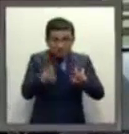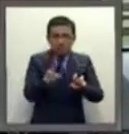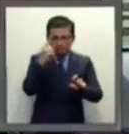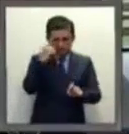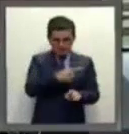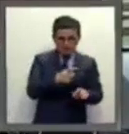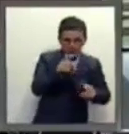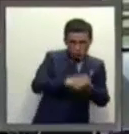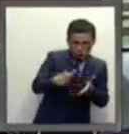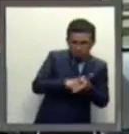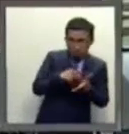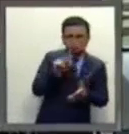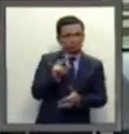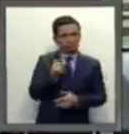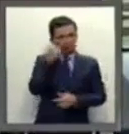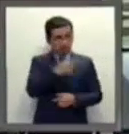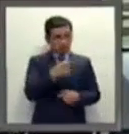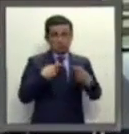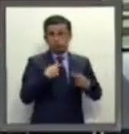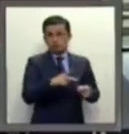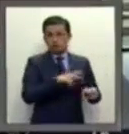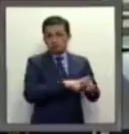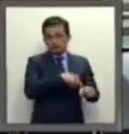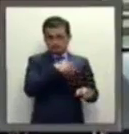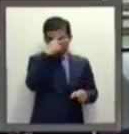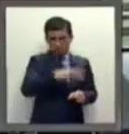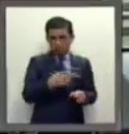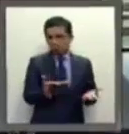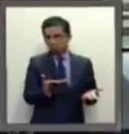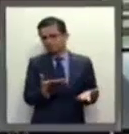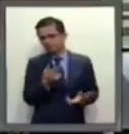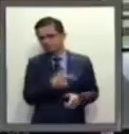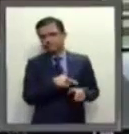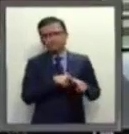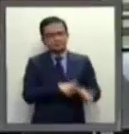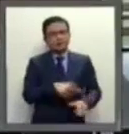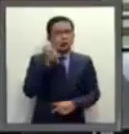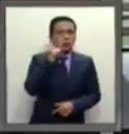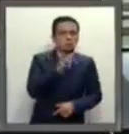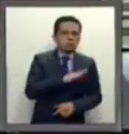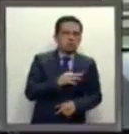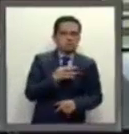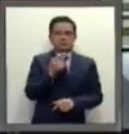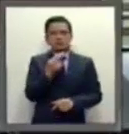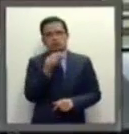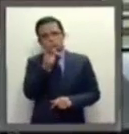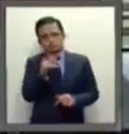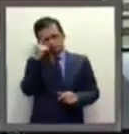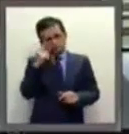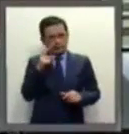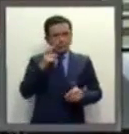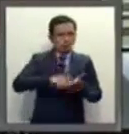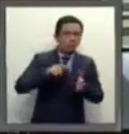consumidores, no para el mexicano de a pie. Ellos seguirán, esperemos que puedan deducir el 25% de la bicicleta que